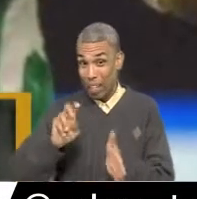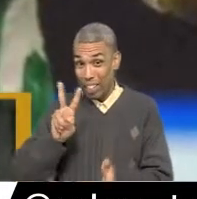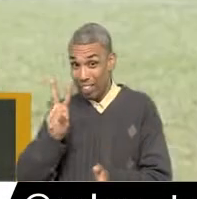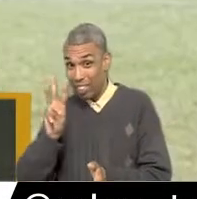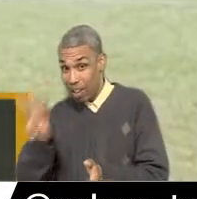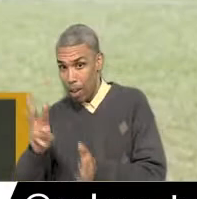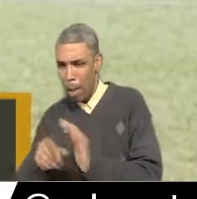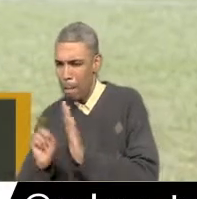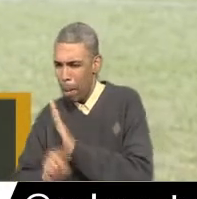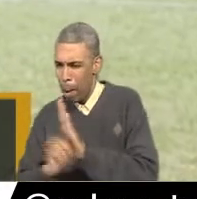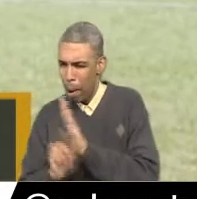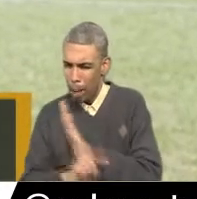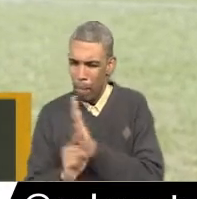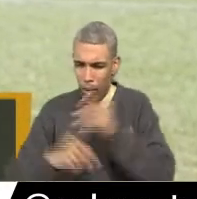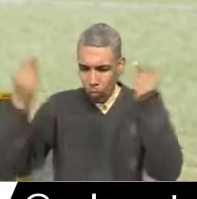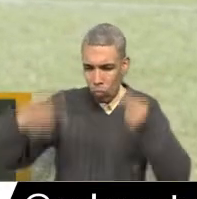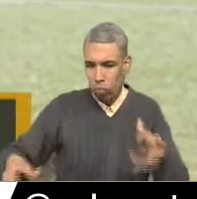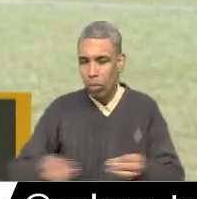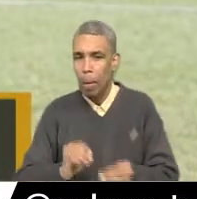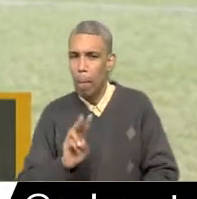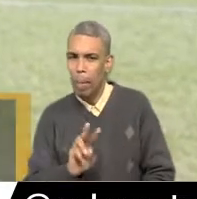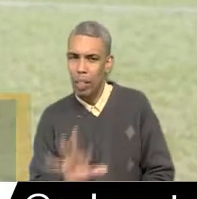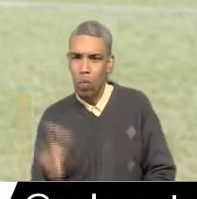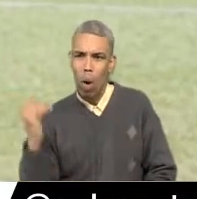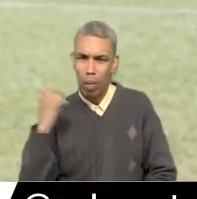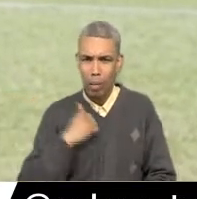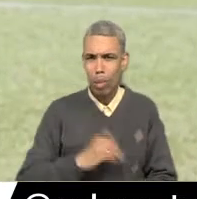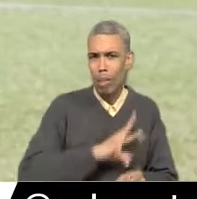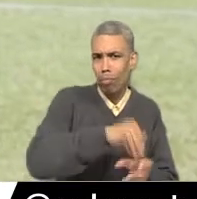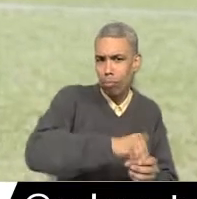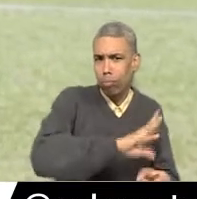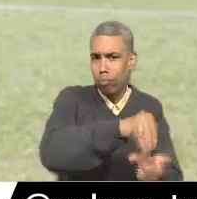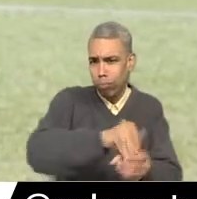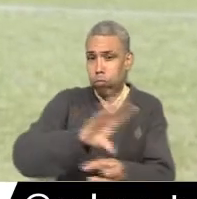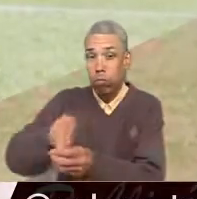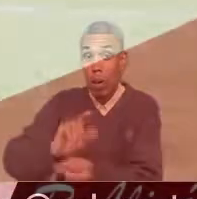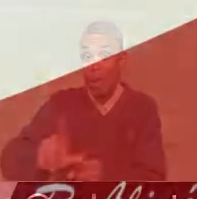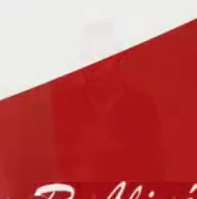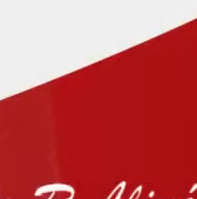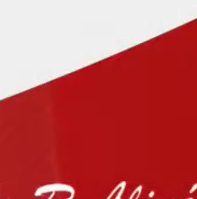ha jugado en diferentes clubes nacionales e internacionales.